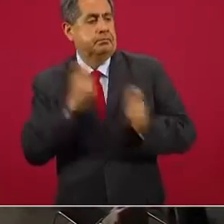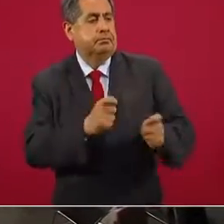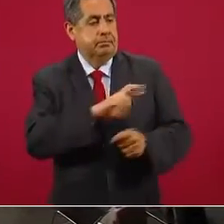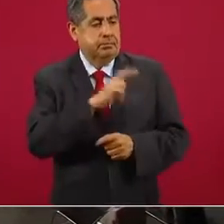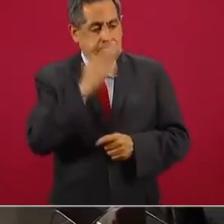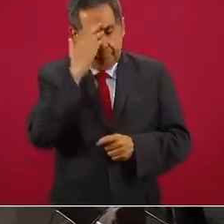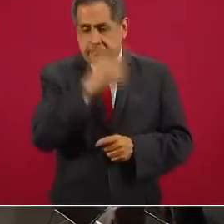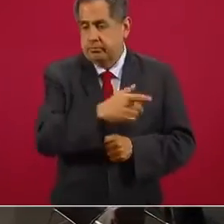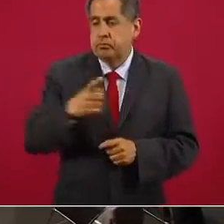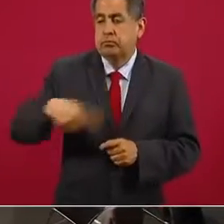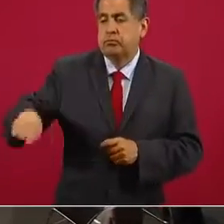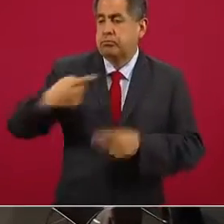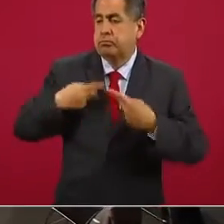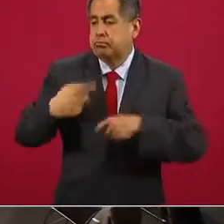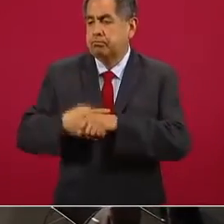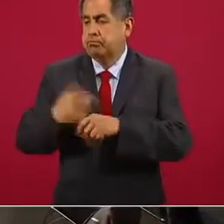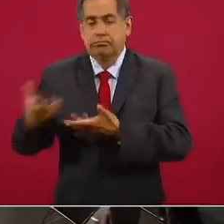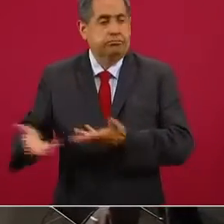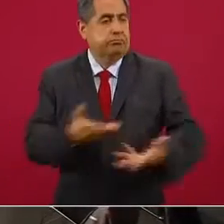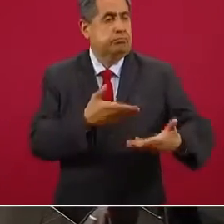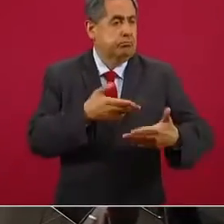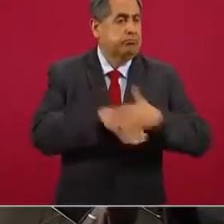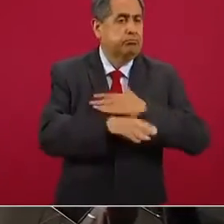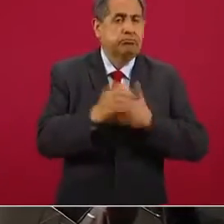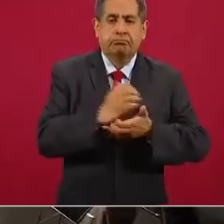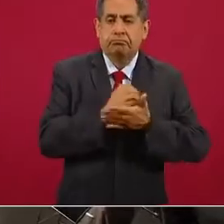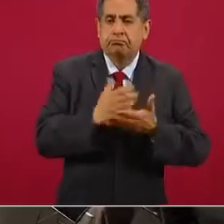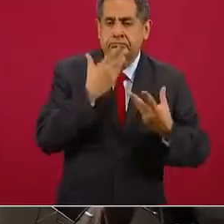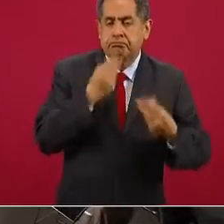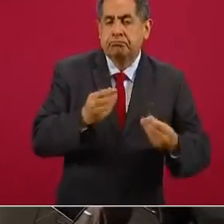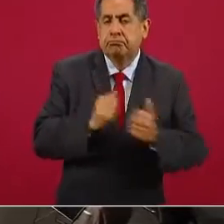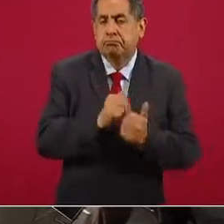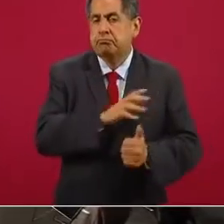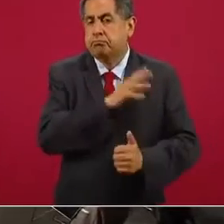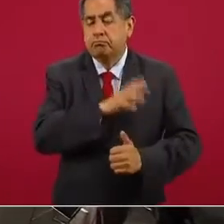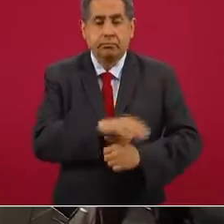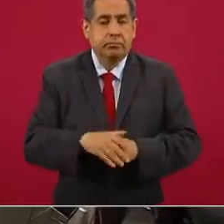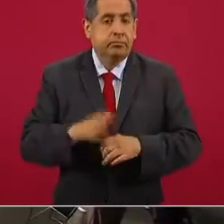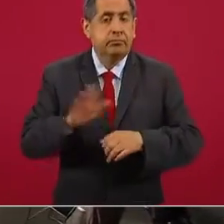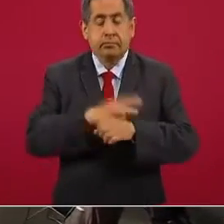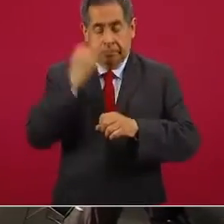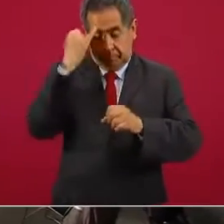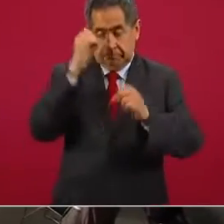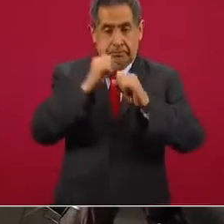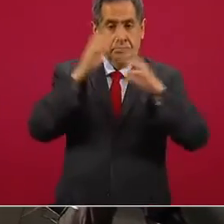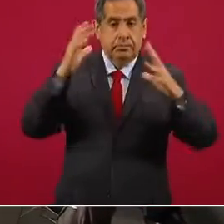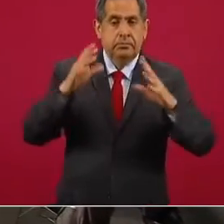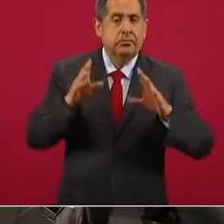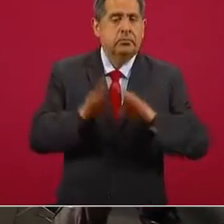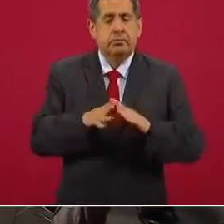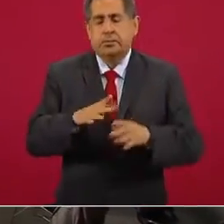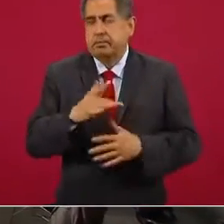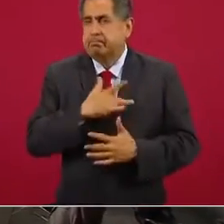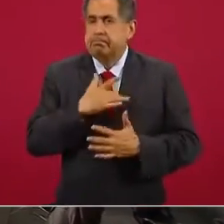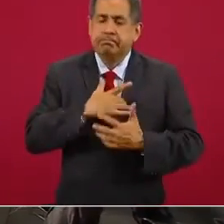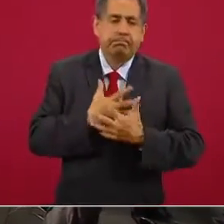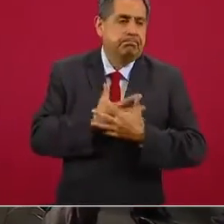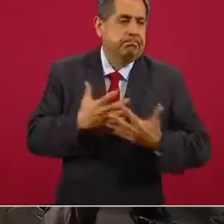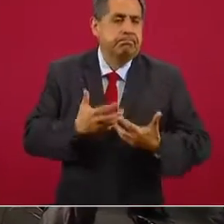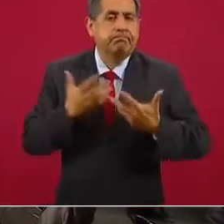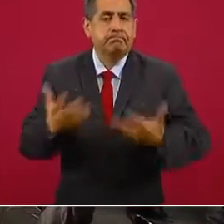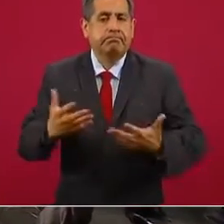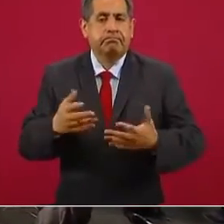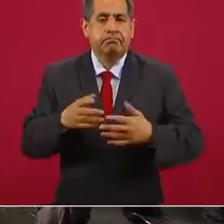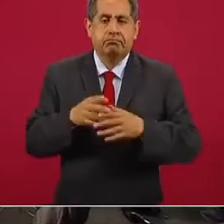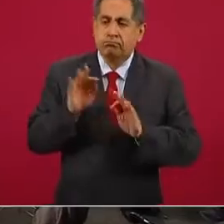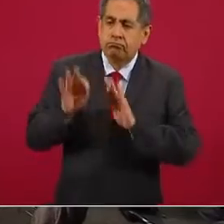pacientes seguros y mejorar la calidad. Y muchas de esas cosas se hacen a partir de la visión, la generosidad y por preocuparse